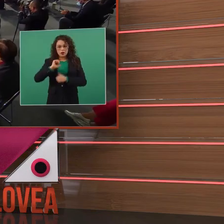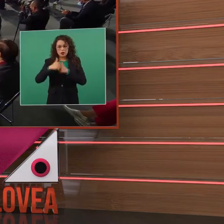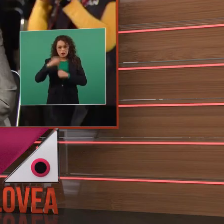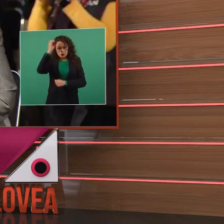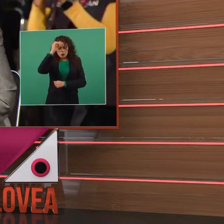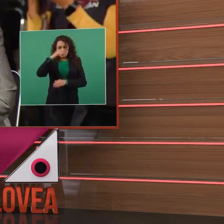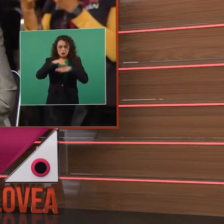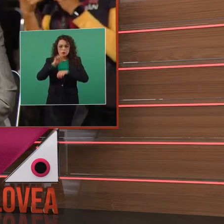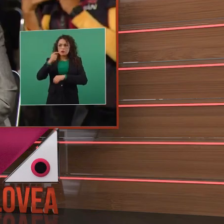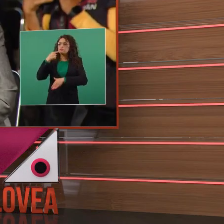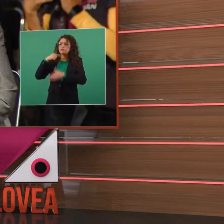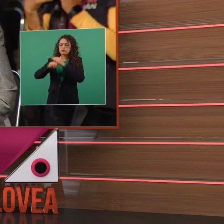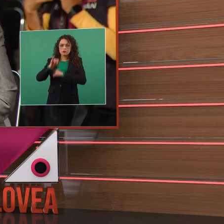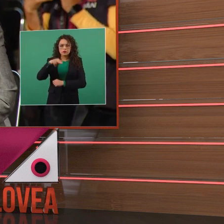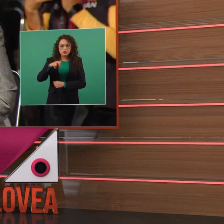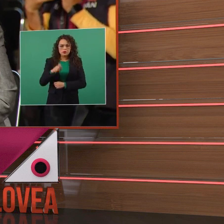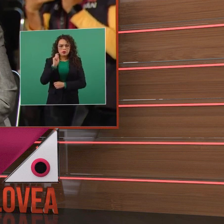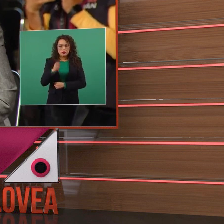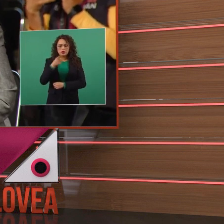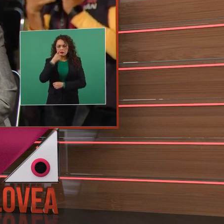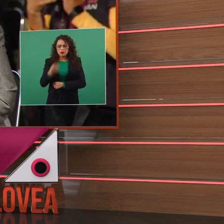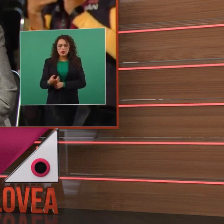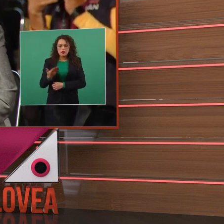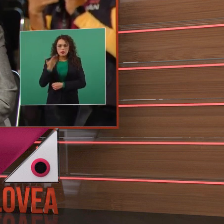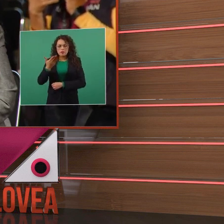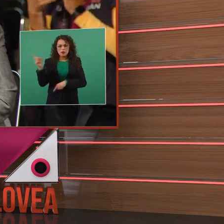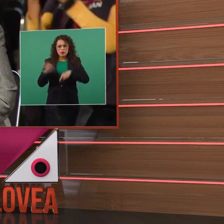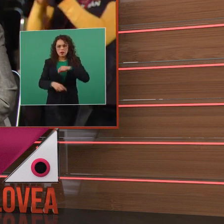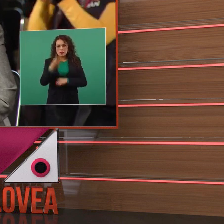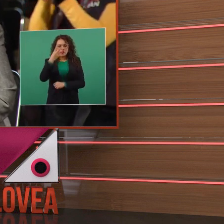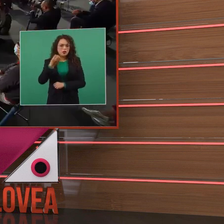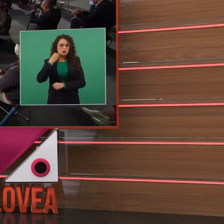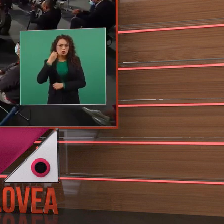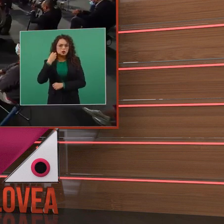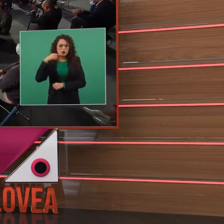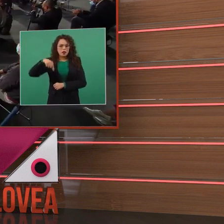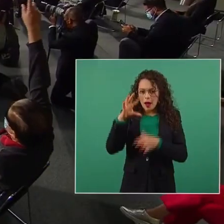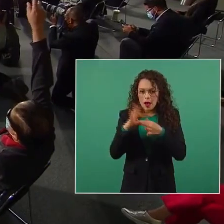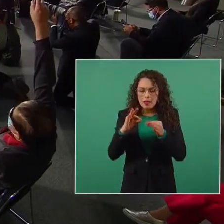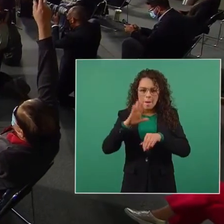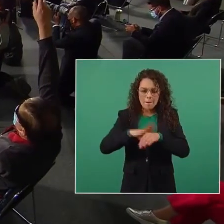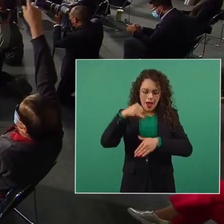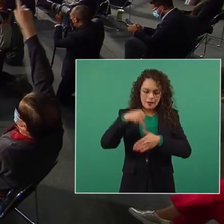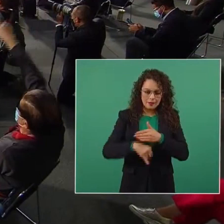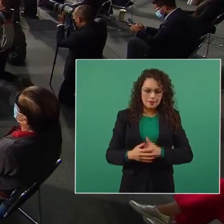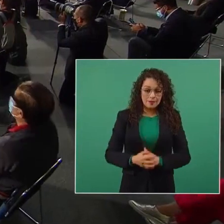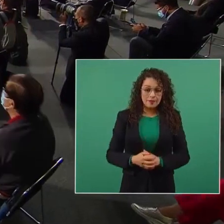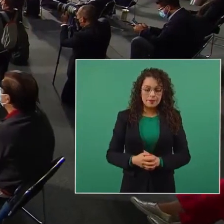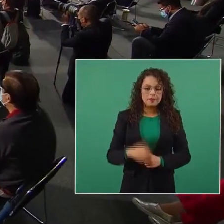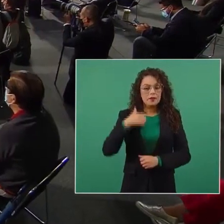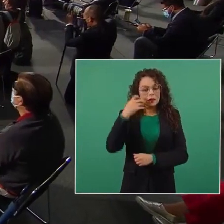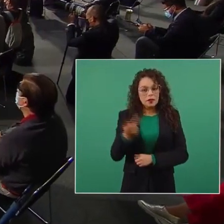2. Siguiendo con el tema de las elecciones, el jueves 3, la reportera de Grupo Fórmula, que solo busca la nota, preguntó lo siguiente. Presidente, y preguntarle si tiene